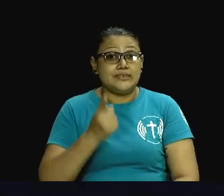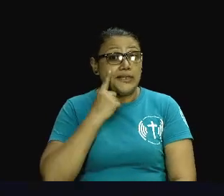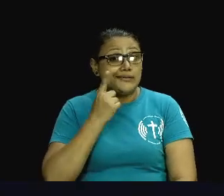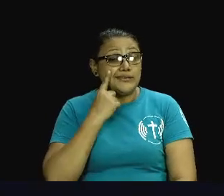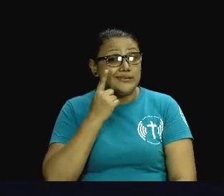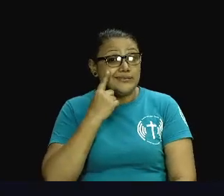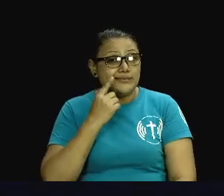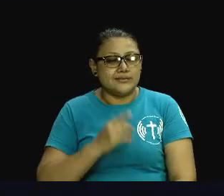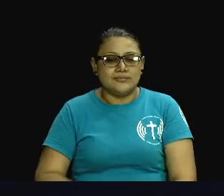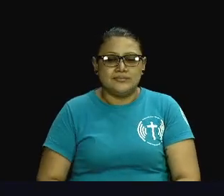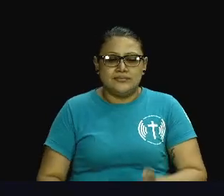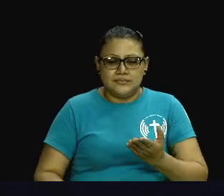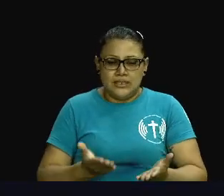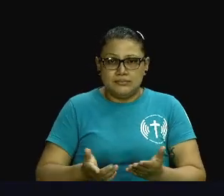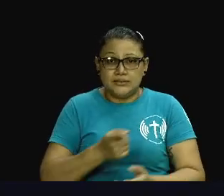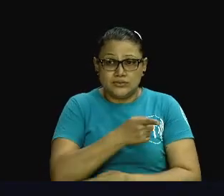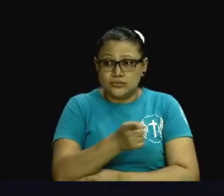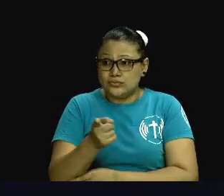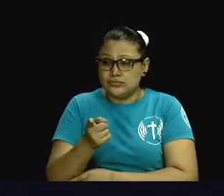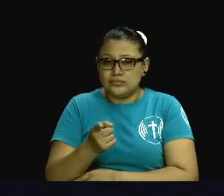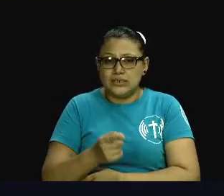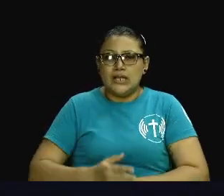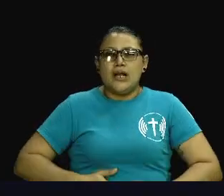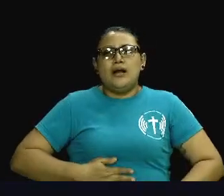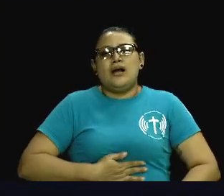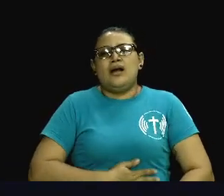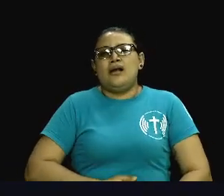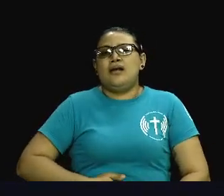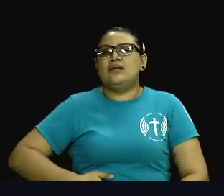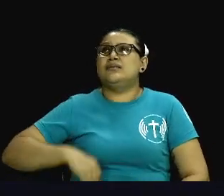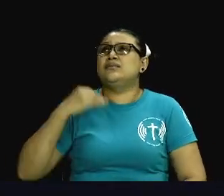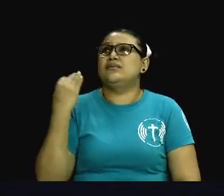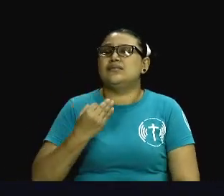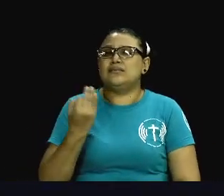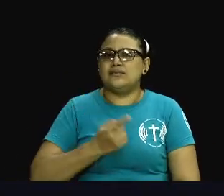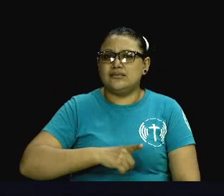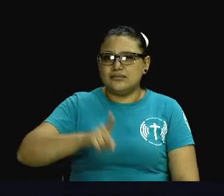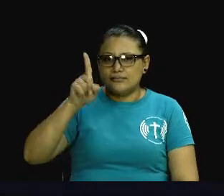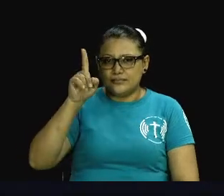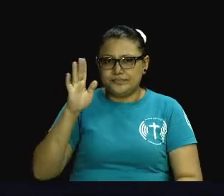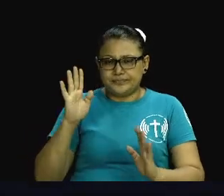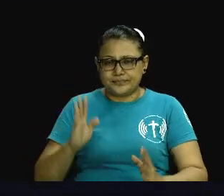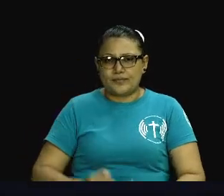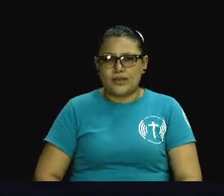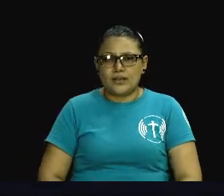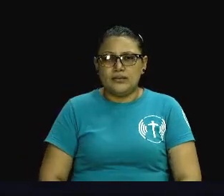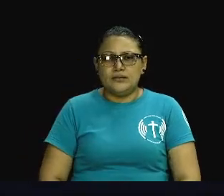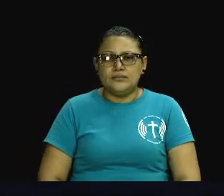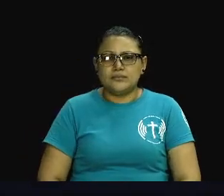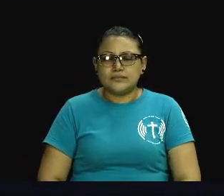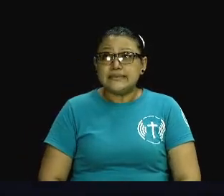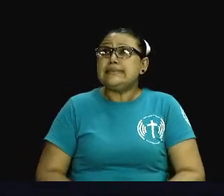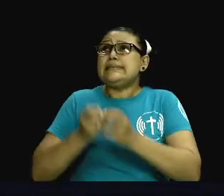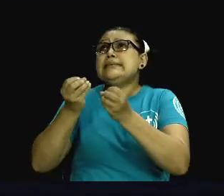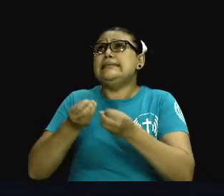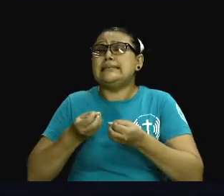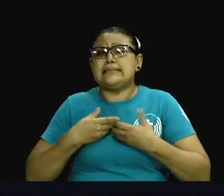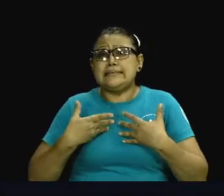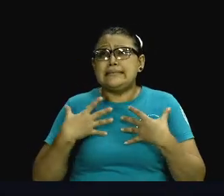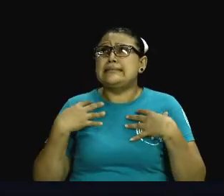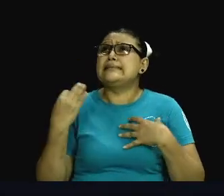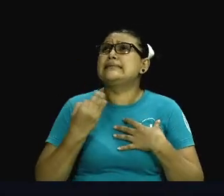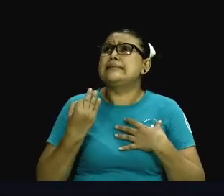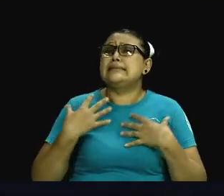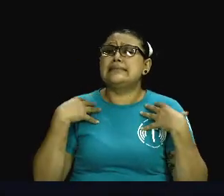hambre si señor es que yo yo necesito sanidad o tú que me estás escuchando fuera y tú vas a decir es que señor yo